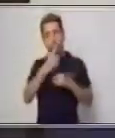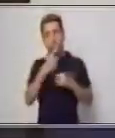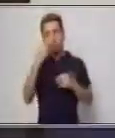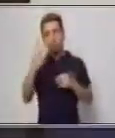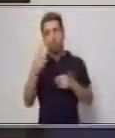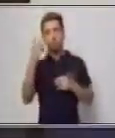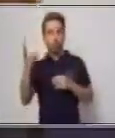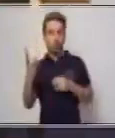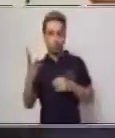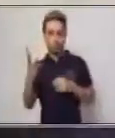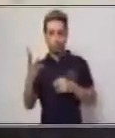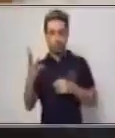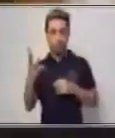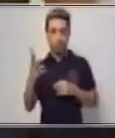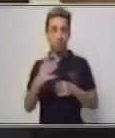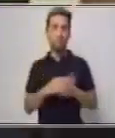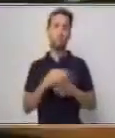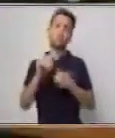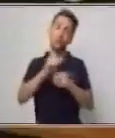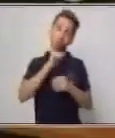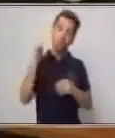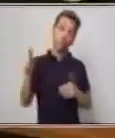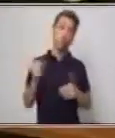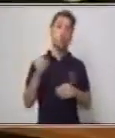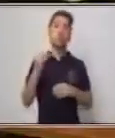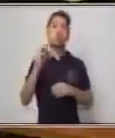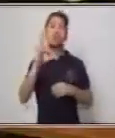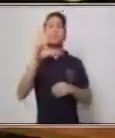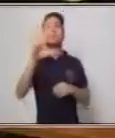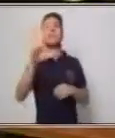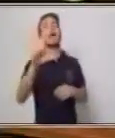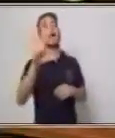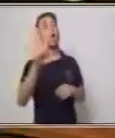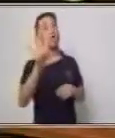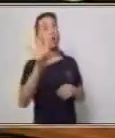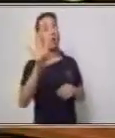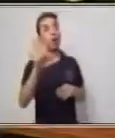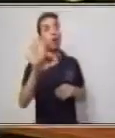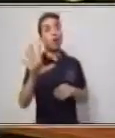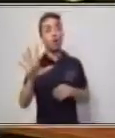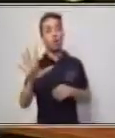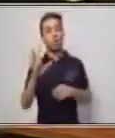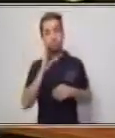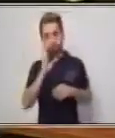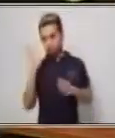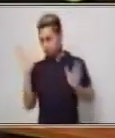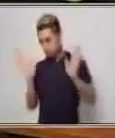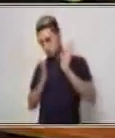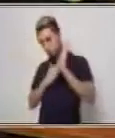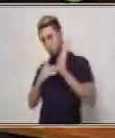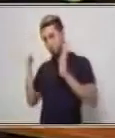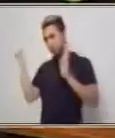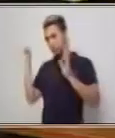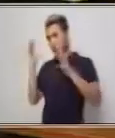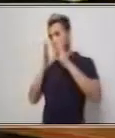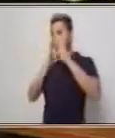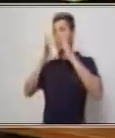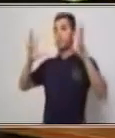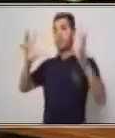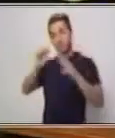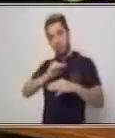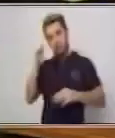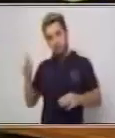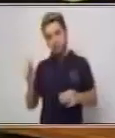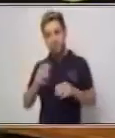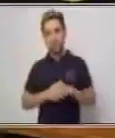siguiente. Los divisores de 5. Lo voy a colocar por acá. Divisores de 5.